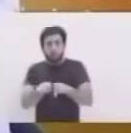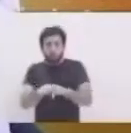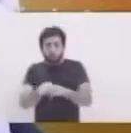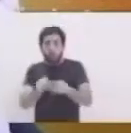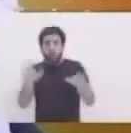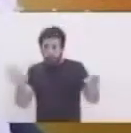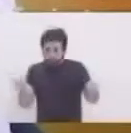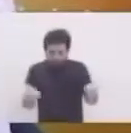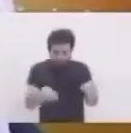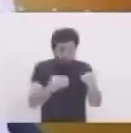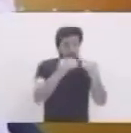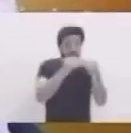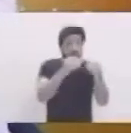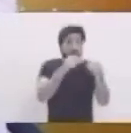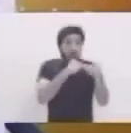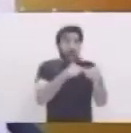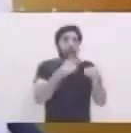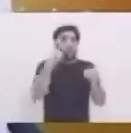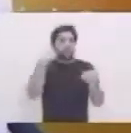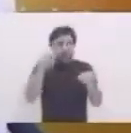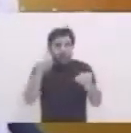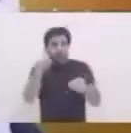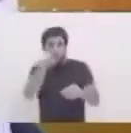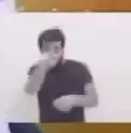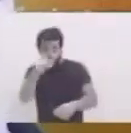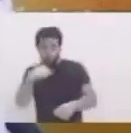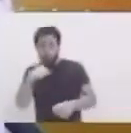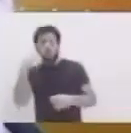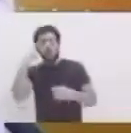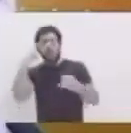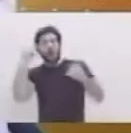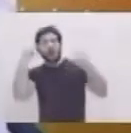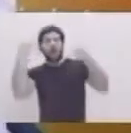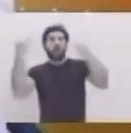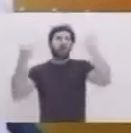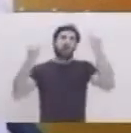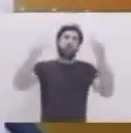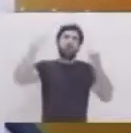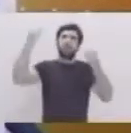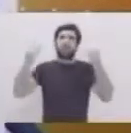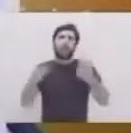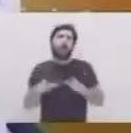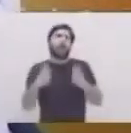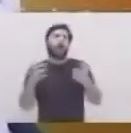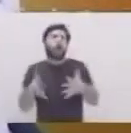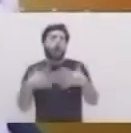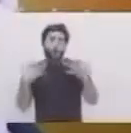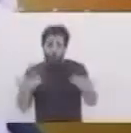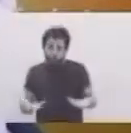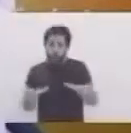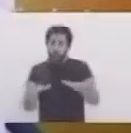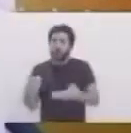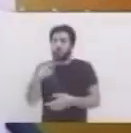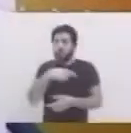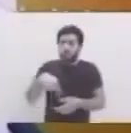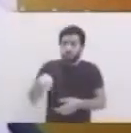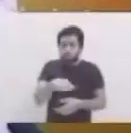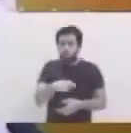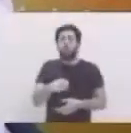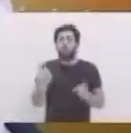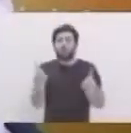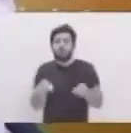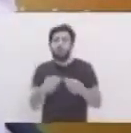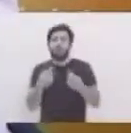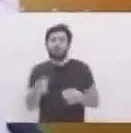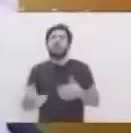o un realismo para que nosotros nos imaginemos lo que ellos quieren decirlo, y en este caso, esa letra tan tierna, tan